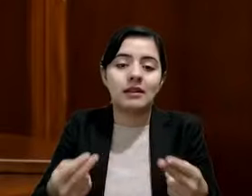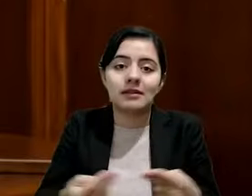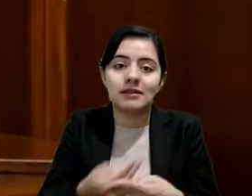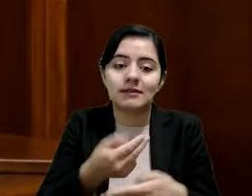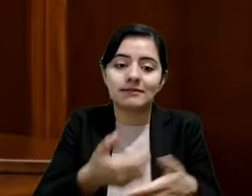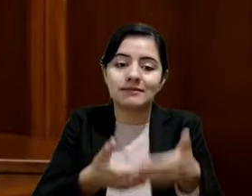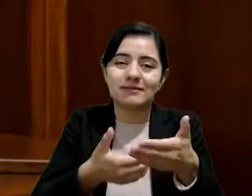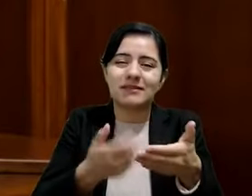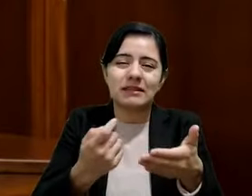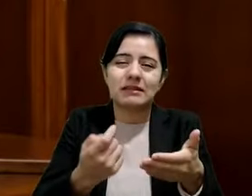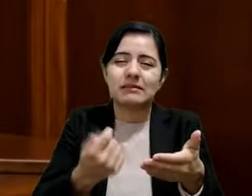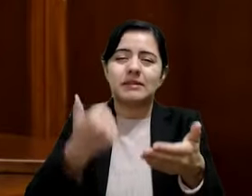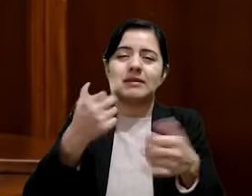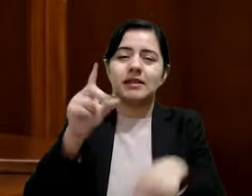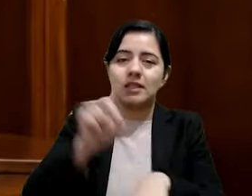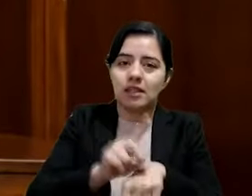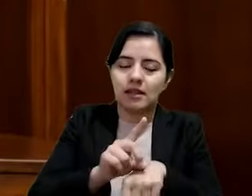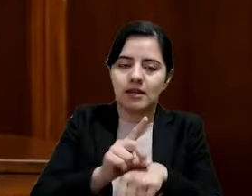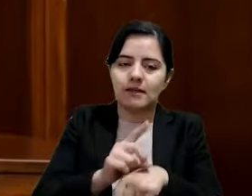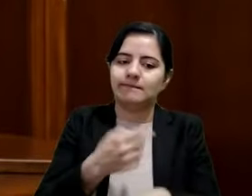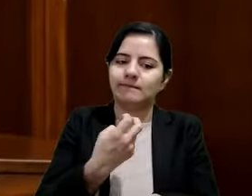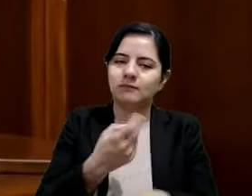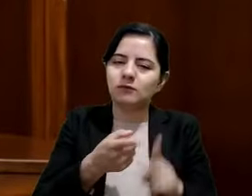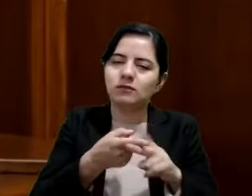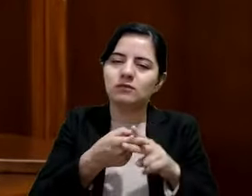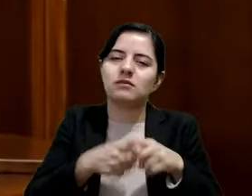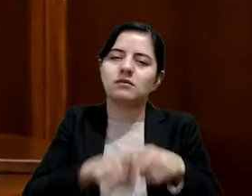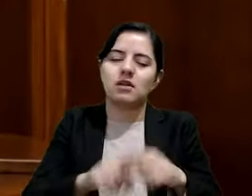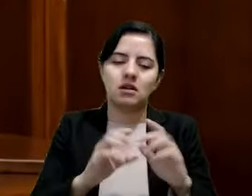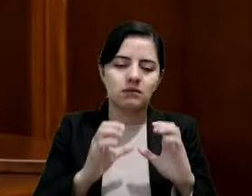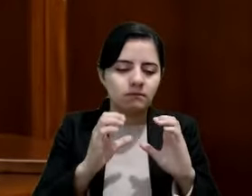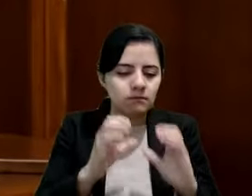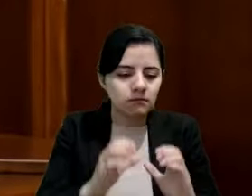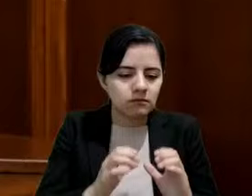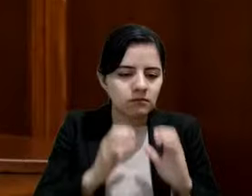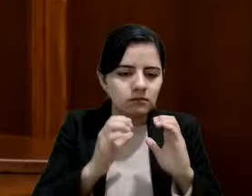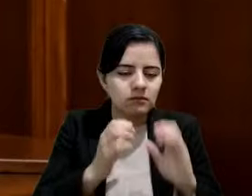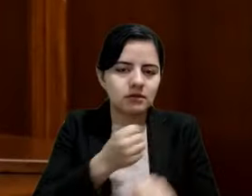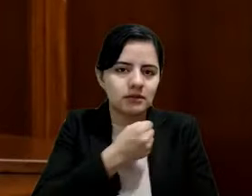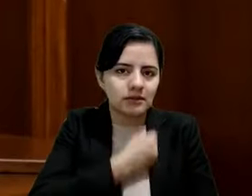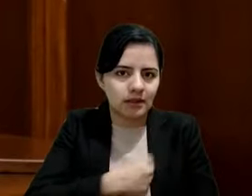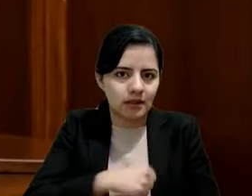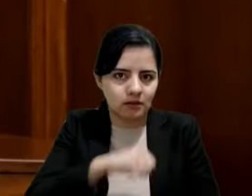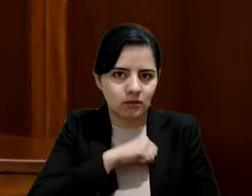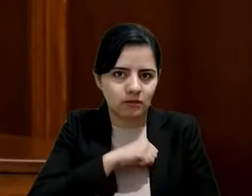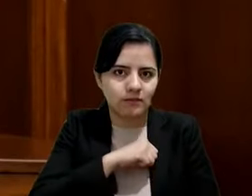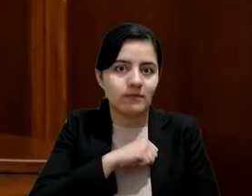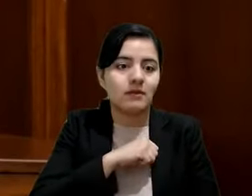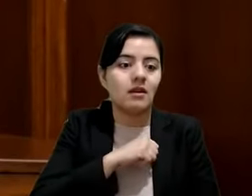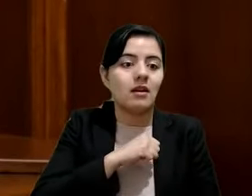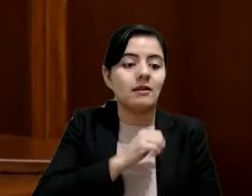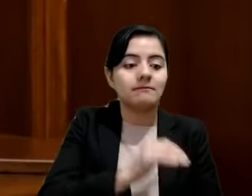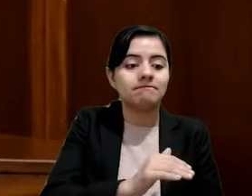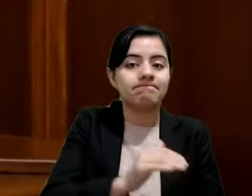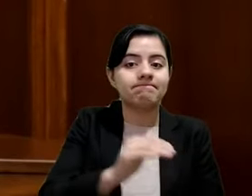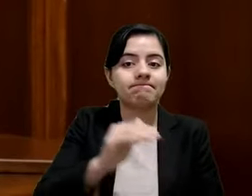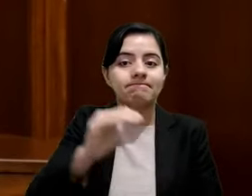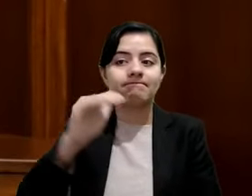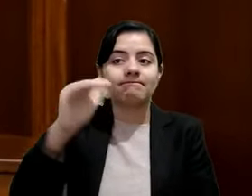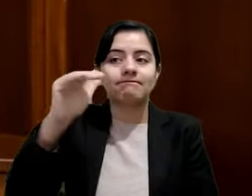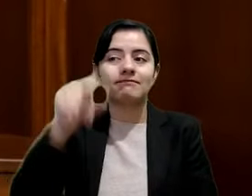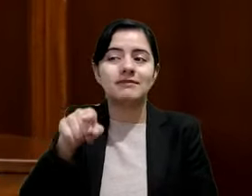enfocarnos en su salud pública como hasta el último día de nuestras vidas y es por ello que